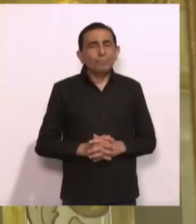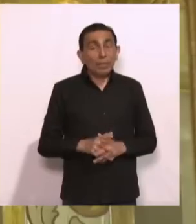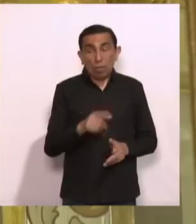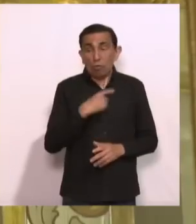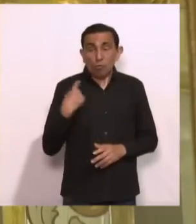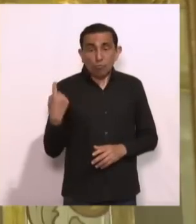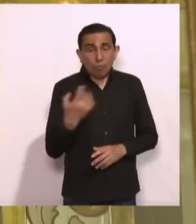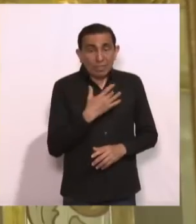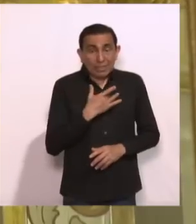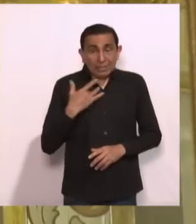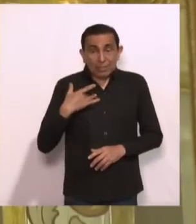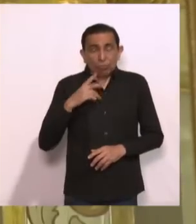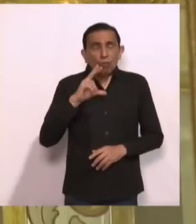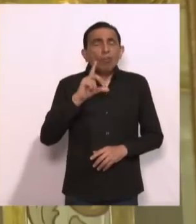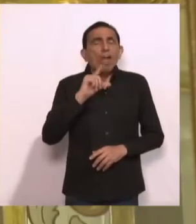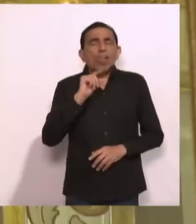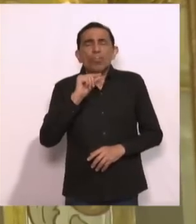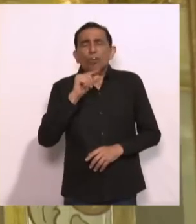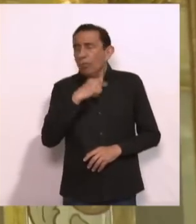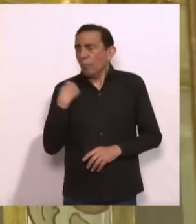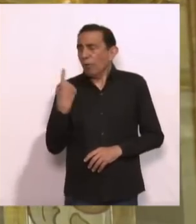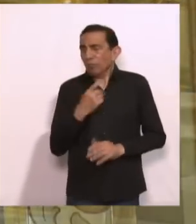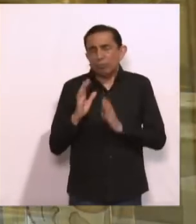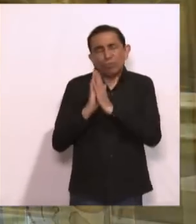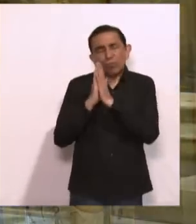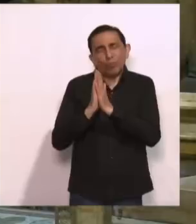Nuestra Señora de los Dolores.